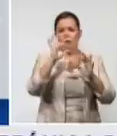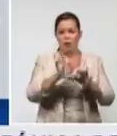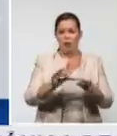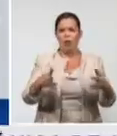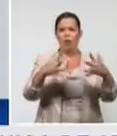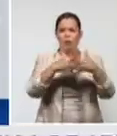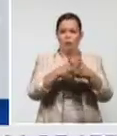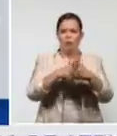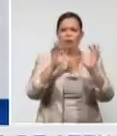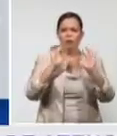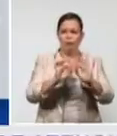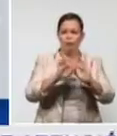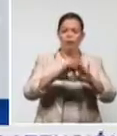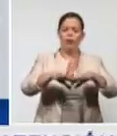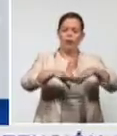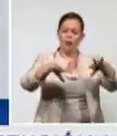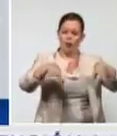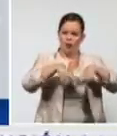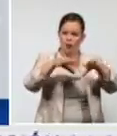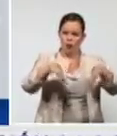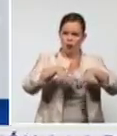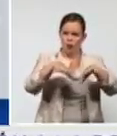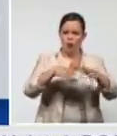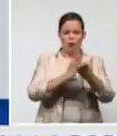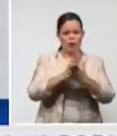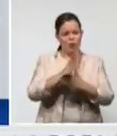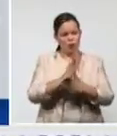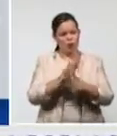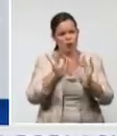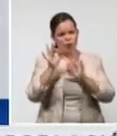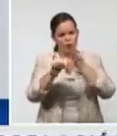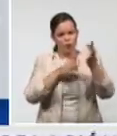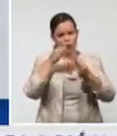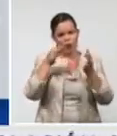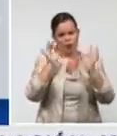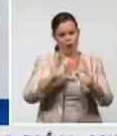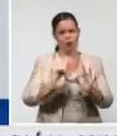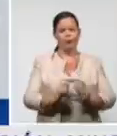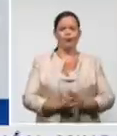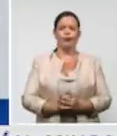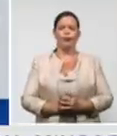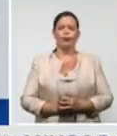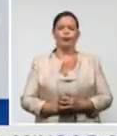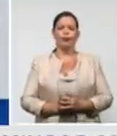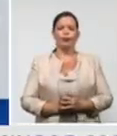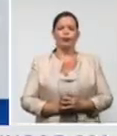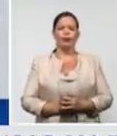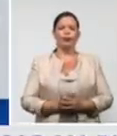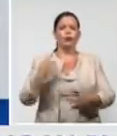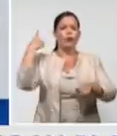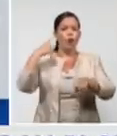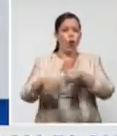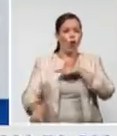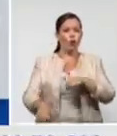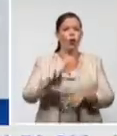trabaja de manera intensa en este municipio. Los 43 casos de La Habana,